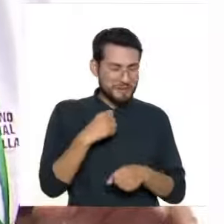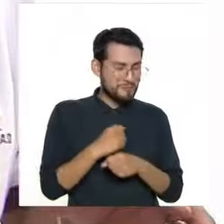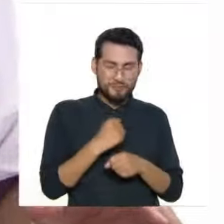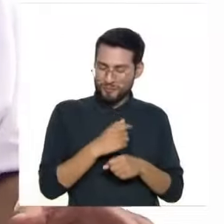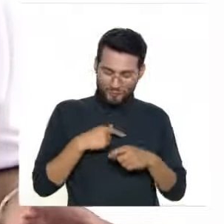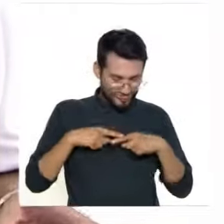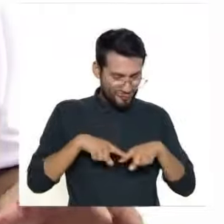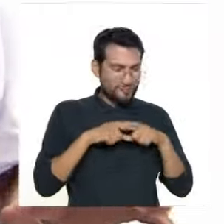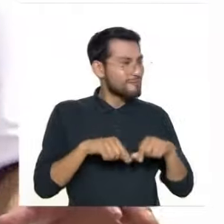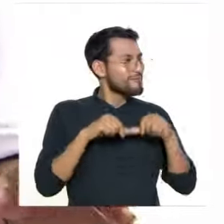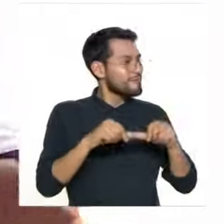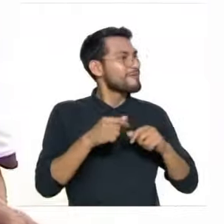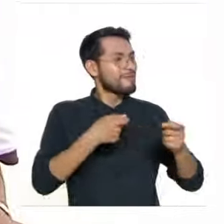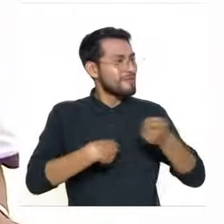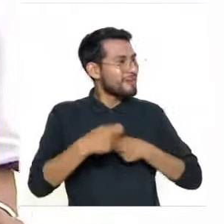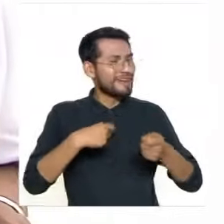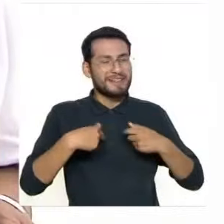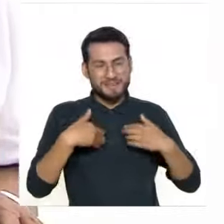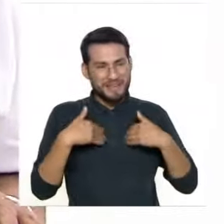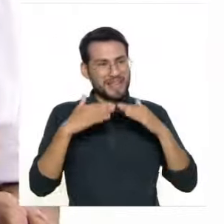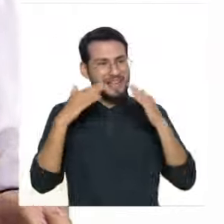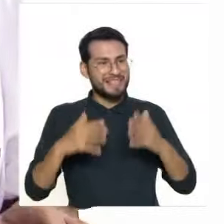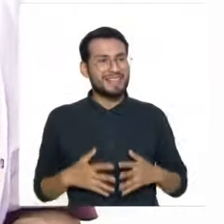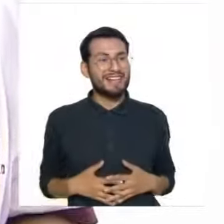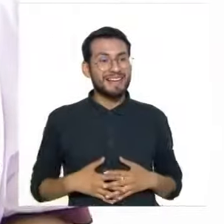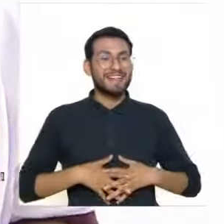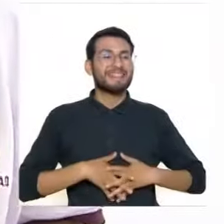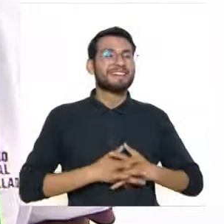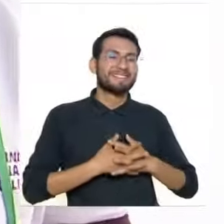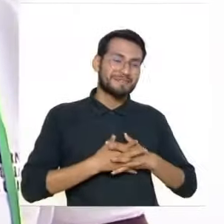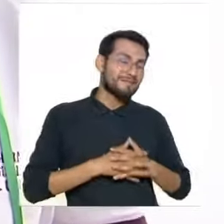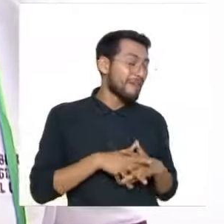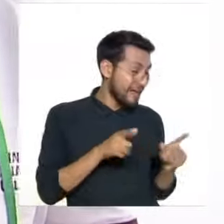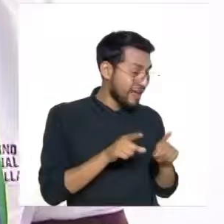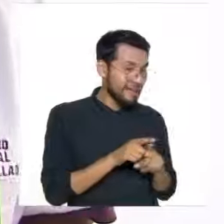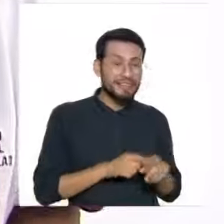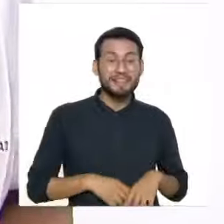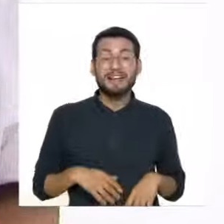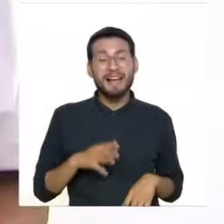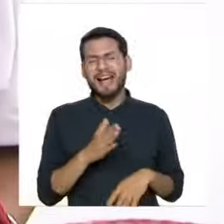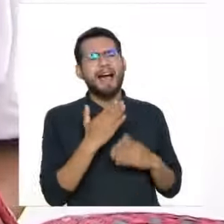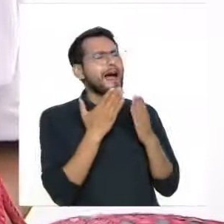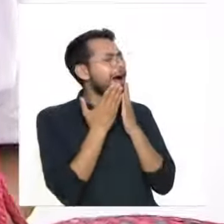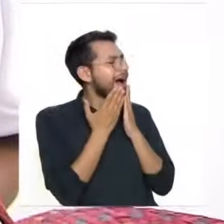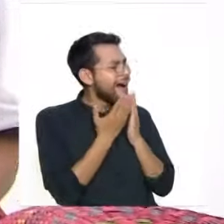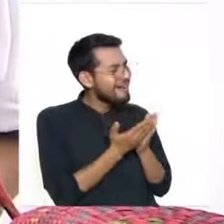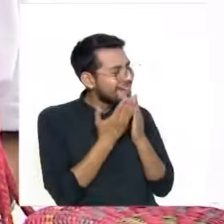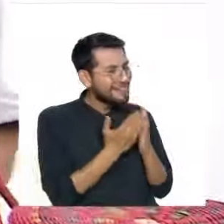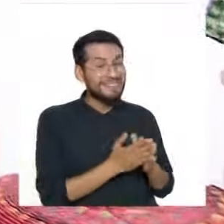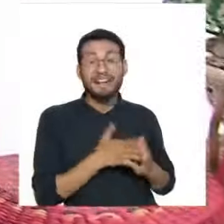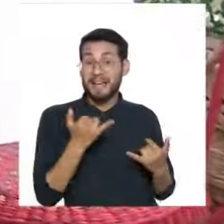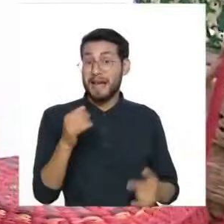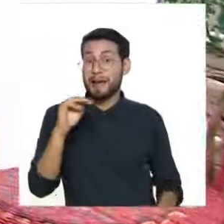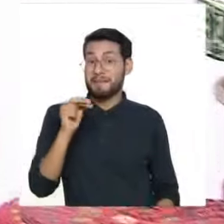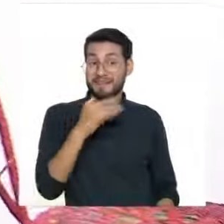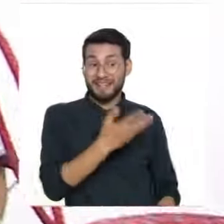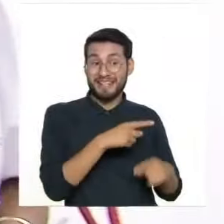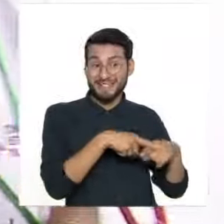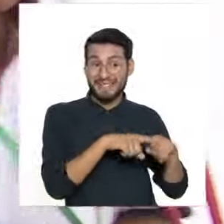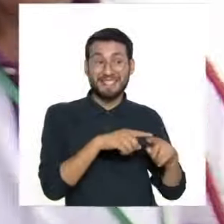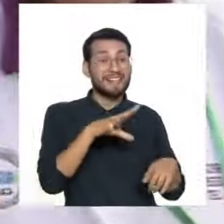Tejiendo sigo vendiendo y tengo mi taller en mi casa aparte de eso no mira aquí Mari la vamos a dejar